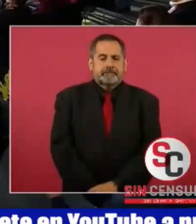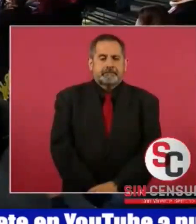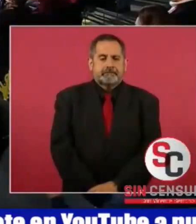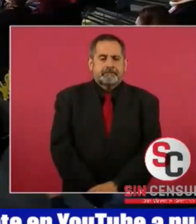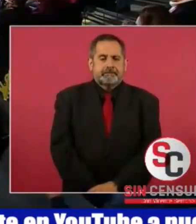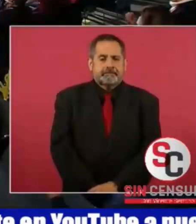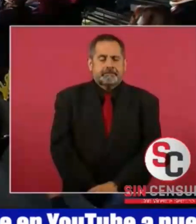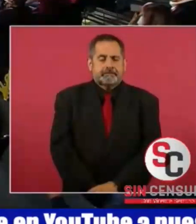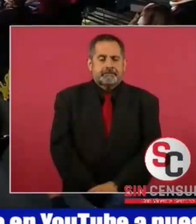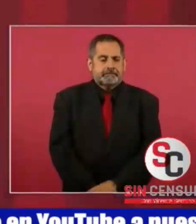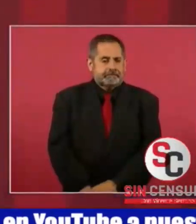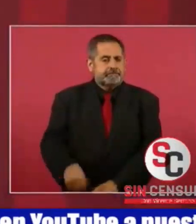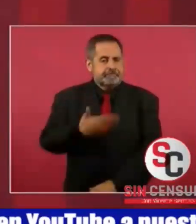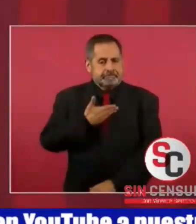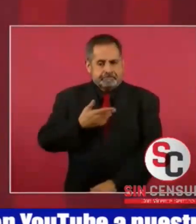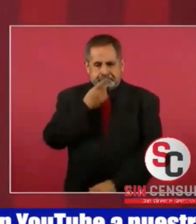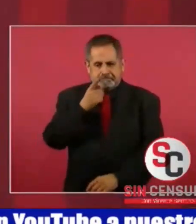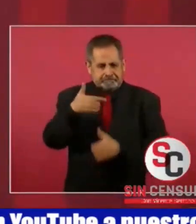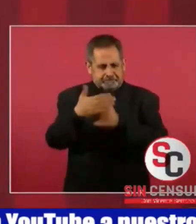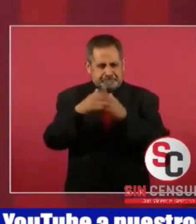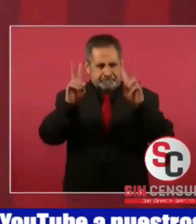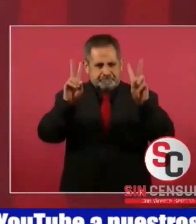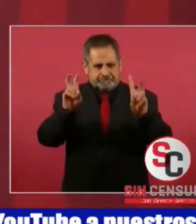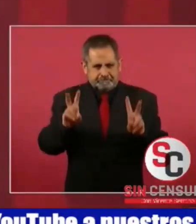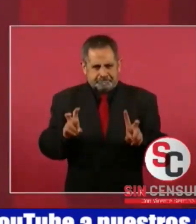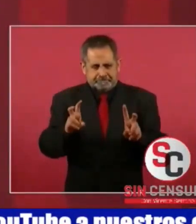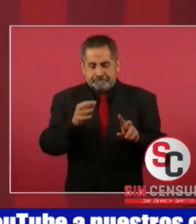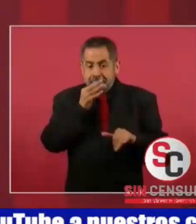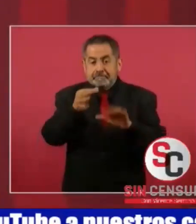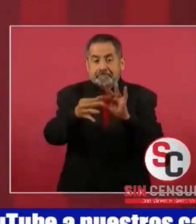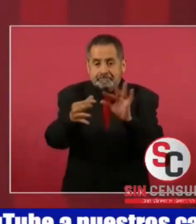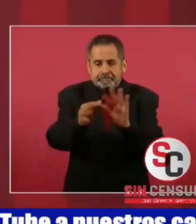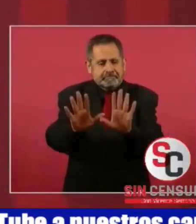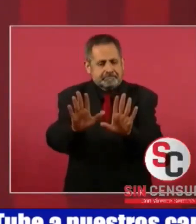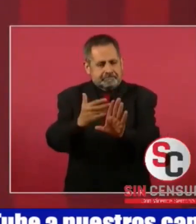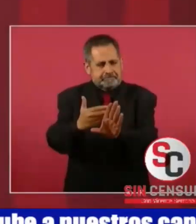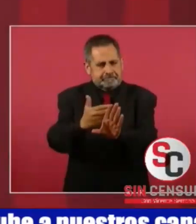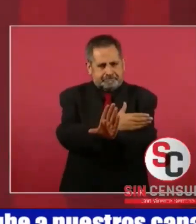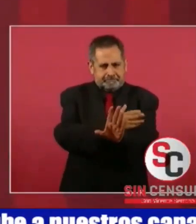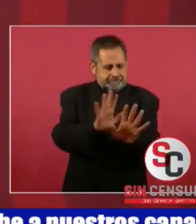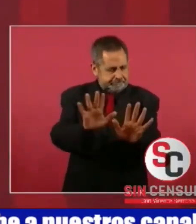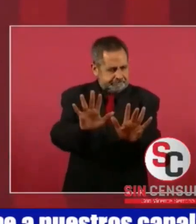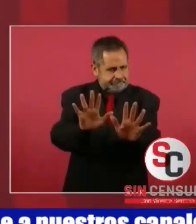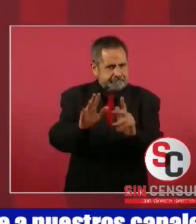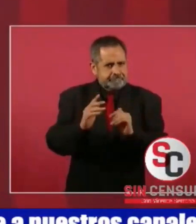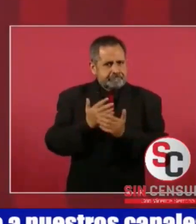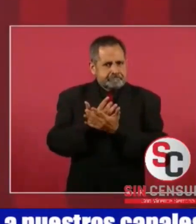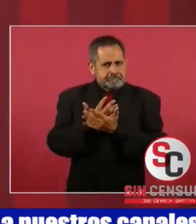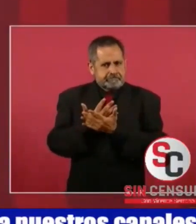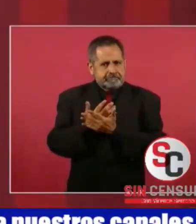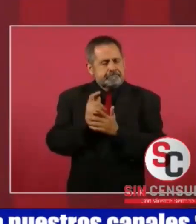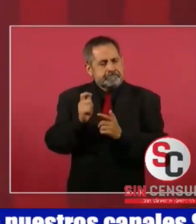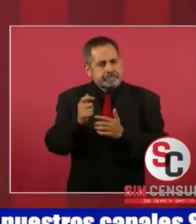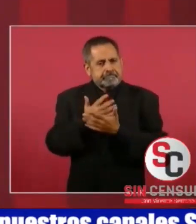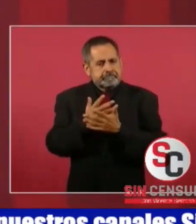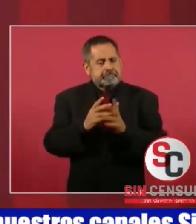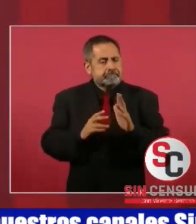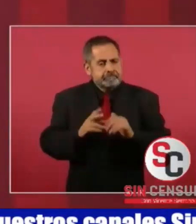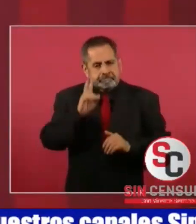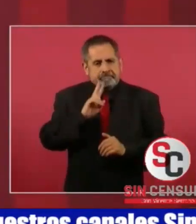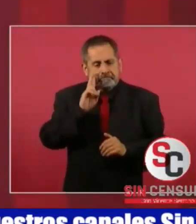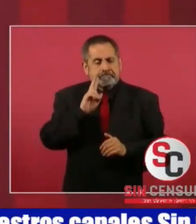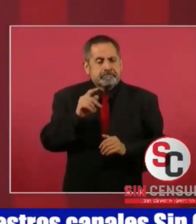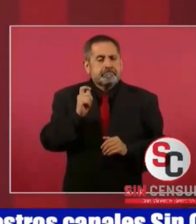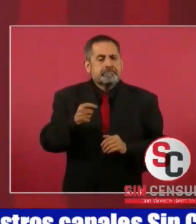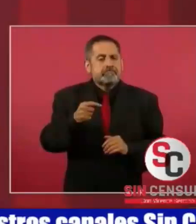Son temas que vamos a tratar, pero no quiero adelantar, víspera. Vamos a